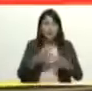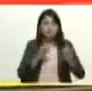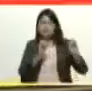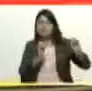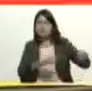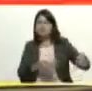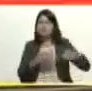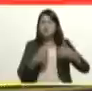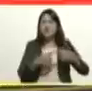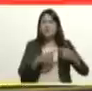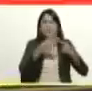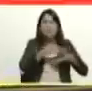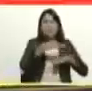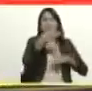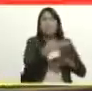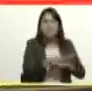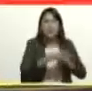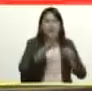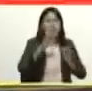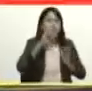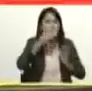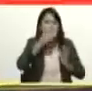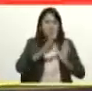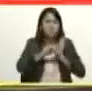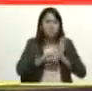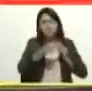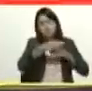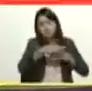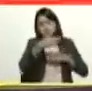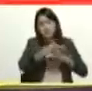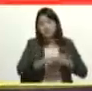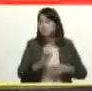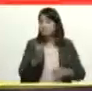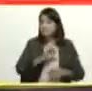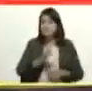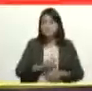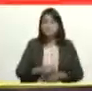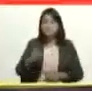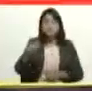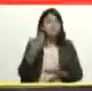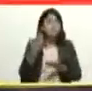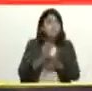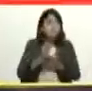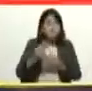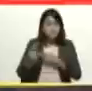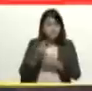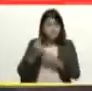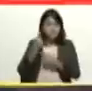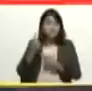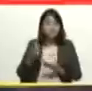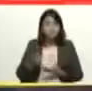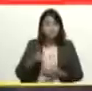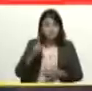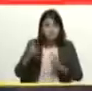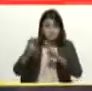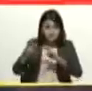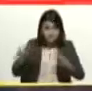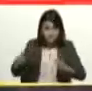eso así, al contrario, siempre la instrucción ha sido vamos a llegar a